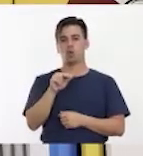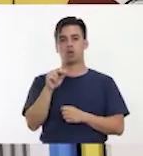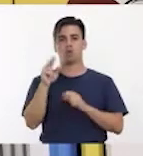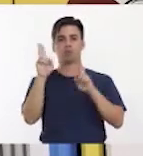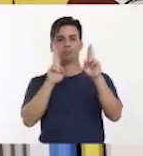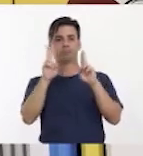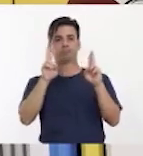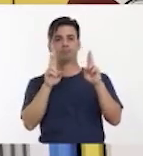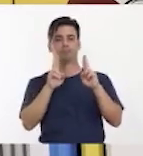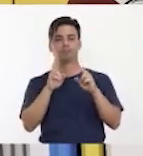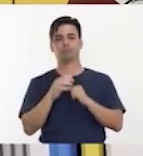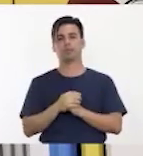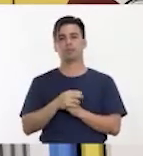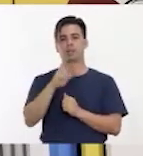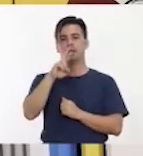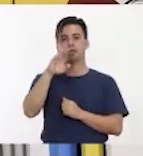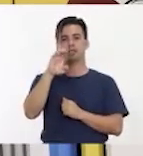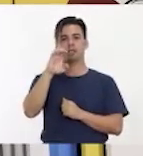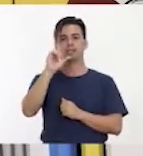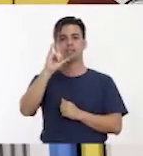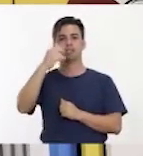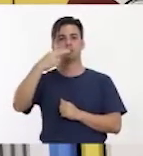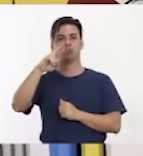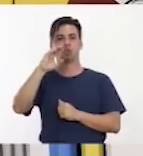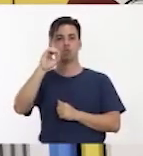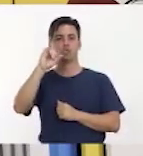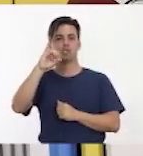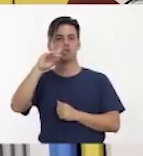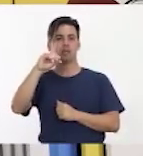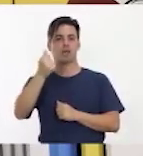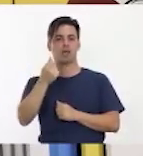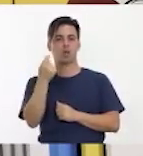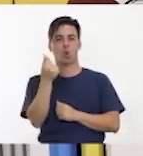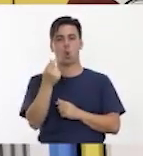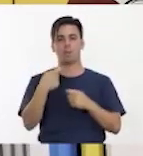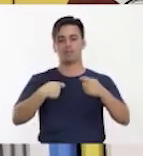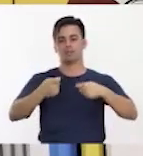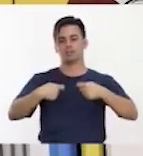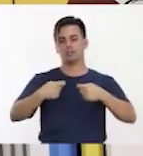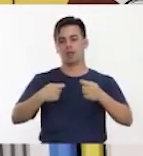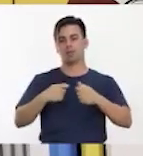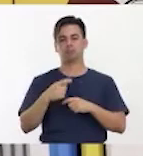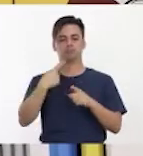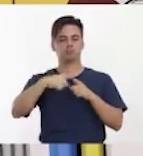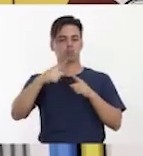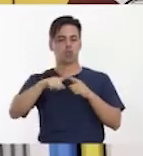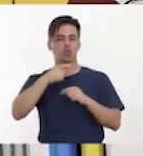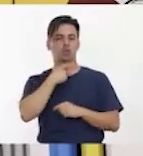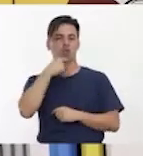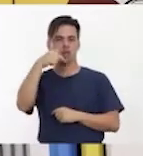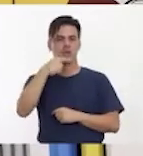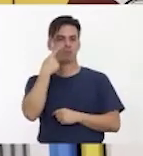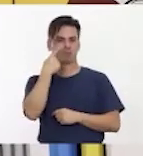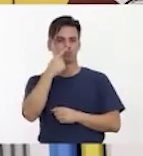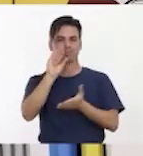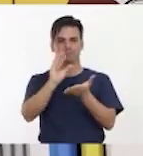la Ley Costigan-Jones sobre las cuotas azucareras, entre otros que aparecen en el libro de texto.